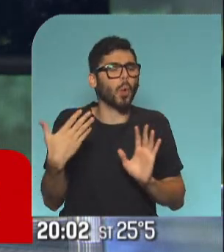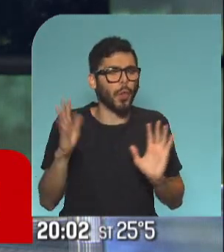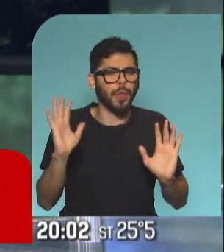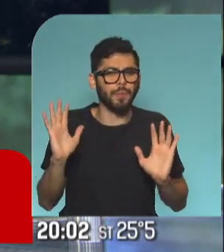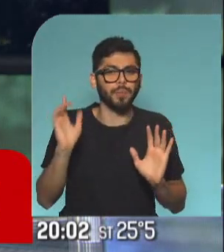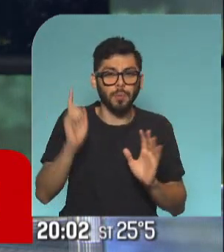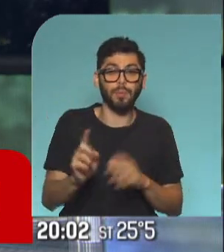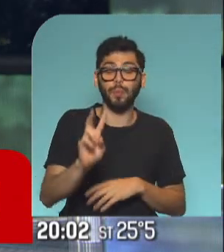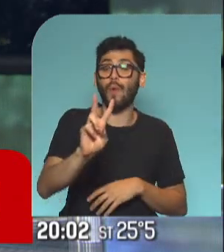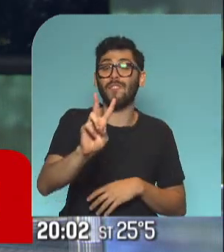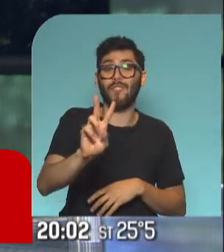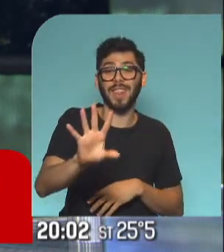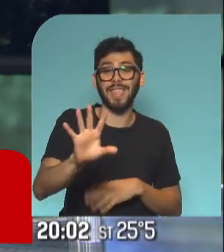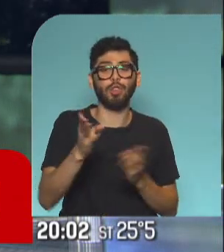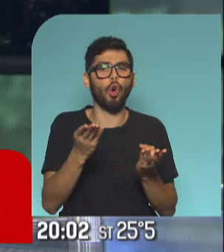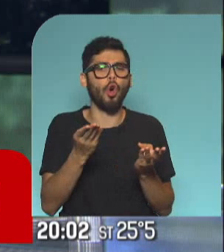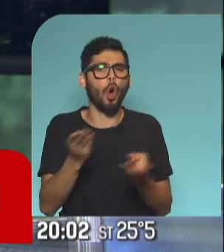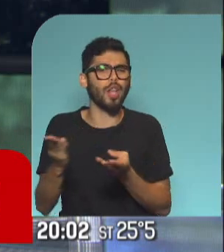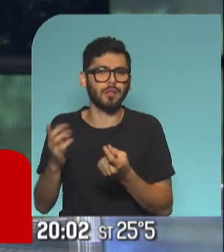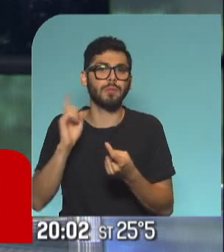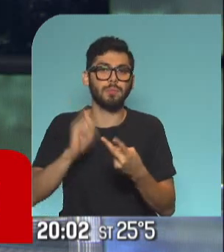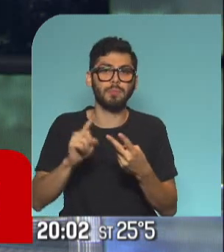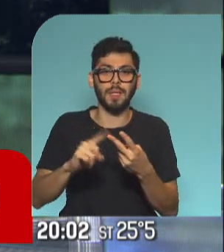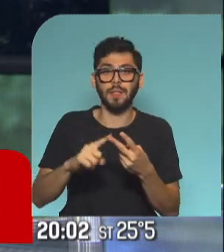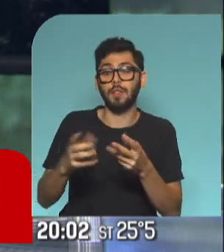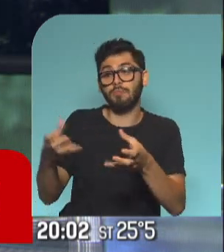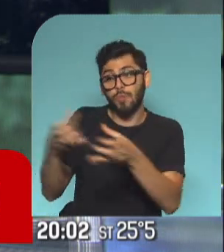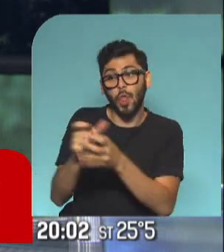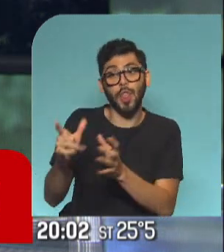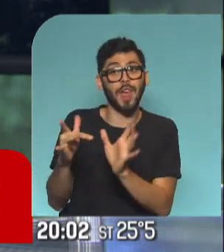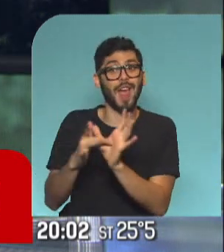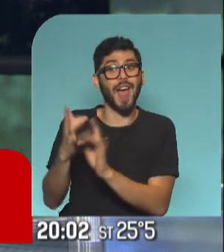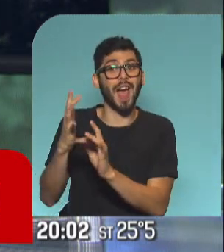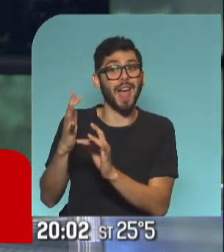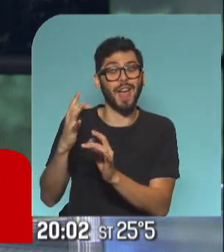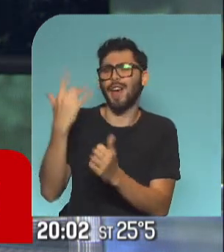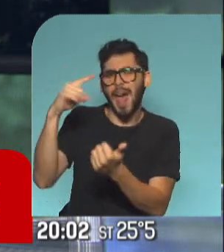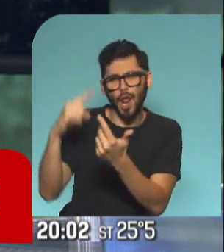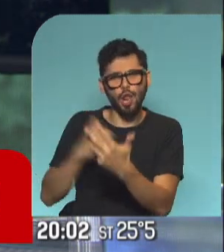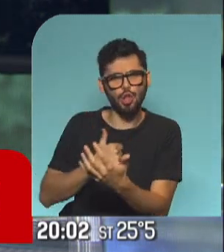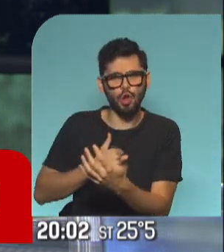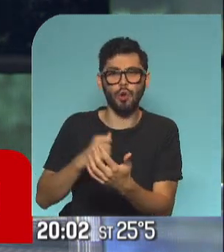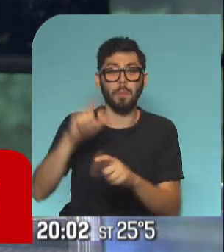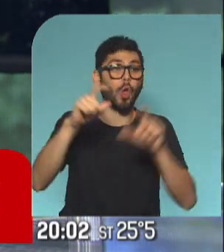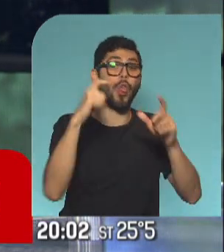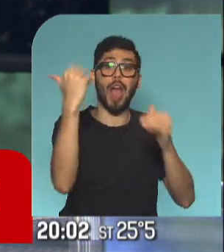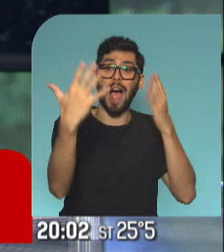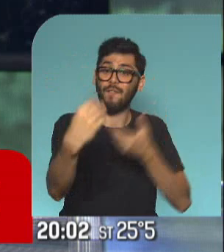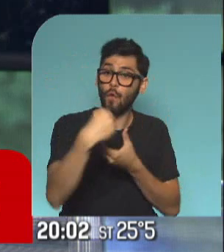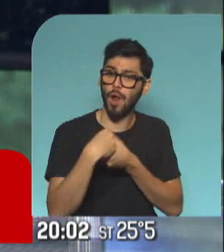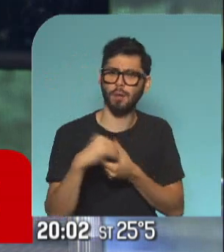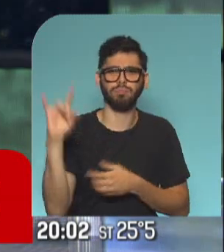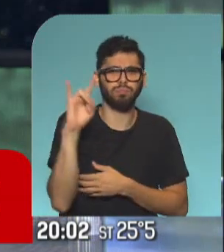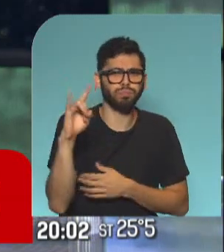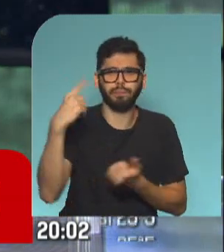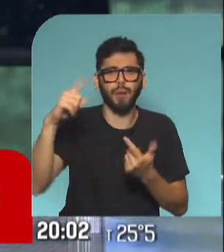consejeros está la mesa interreligiosa hay actores de afuera desde el exterior académicos